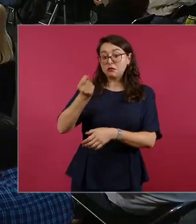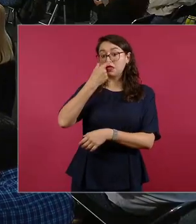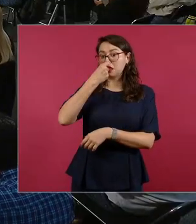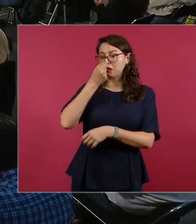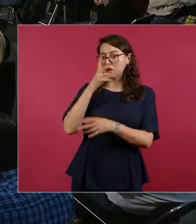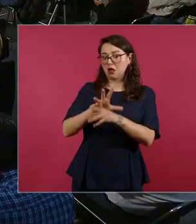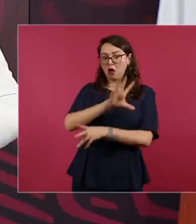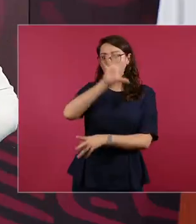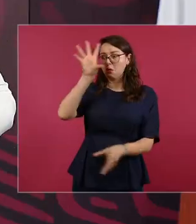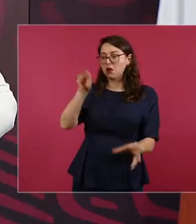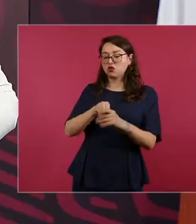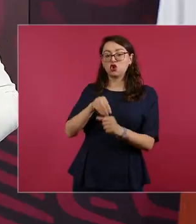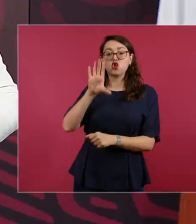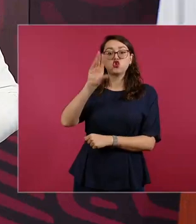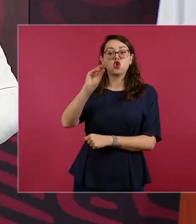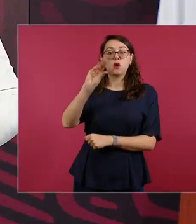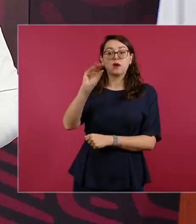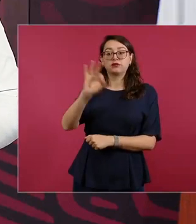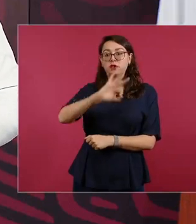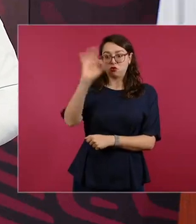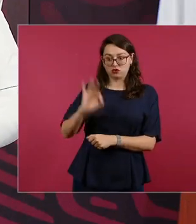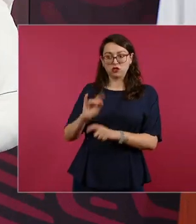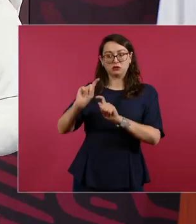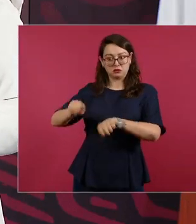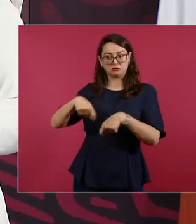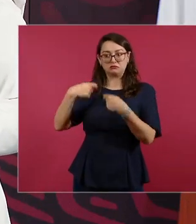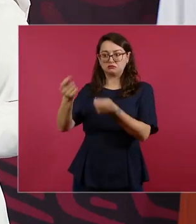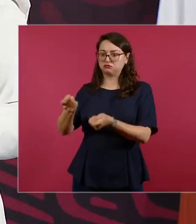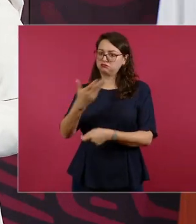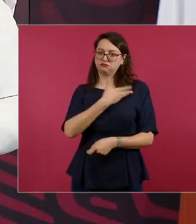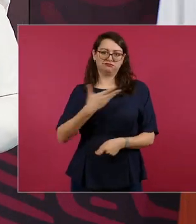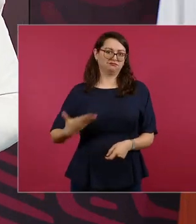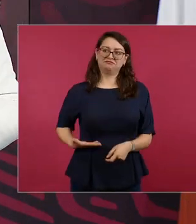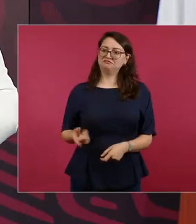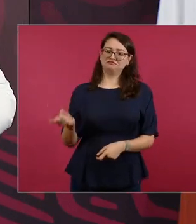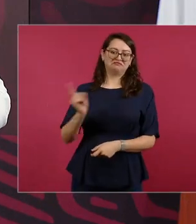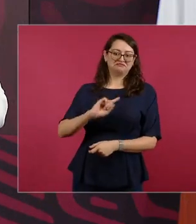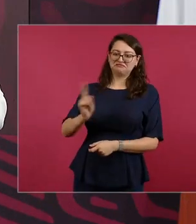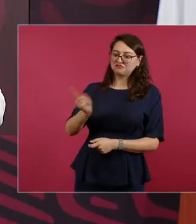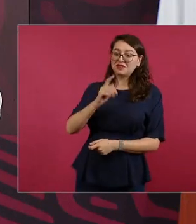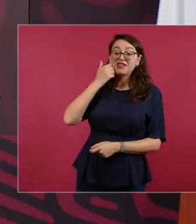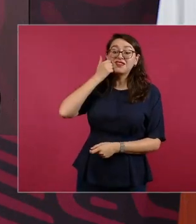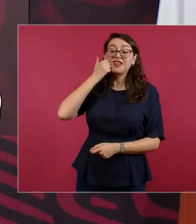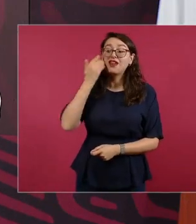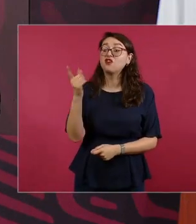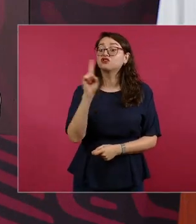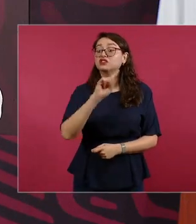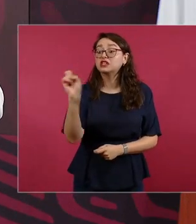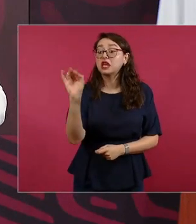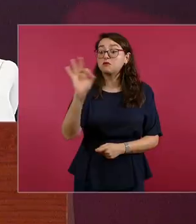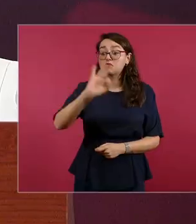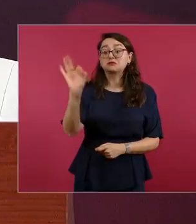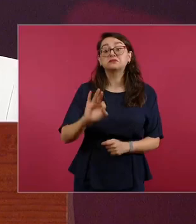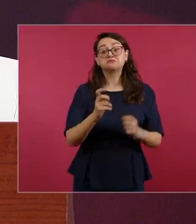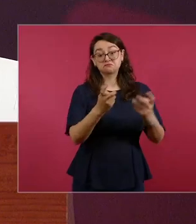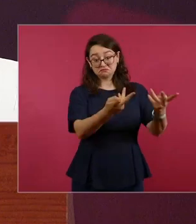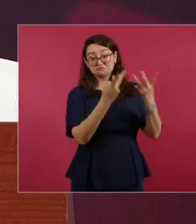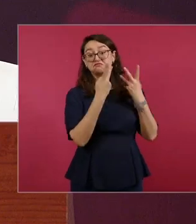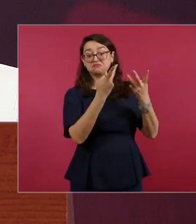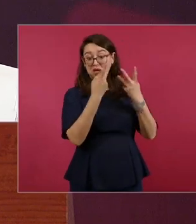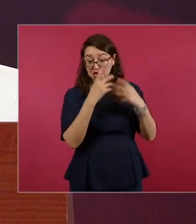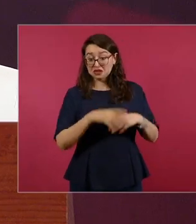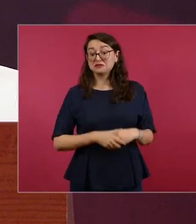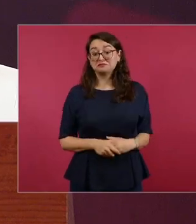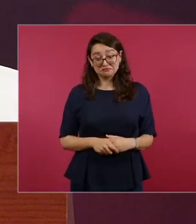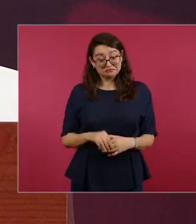junta con el presidente y bueno hay hay llamadas de atención para los que